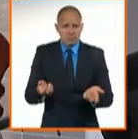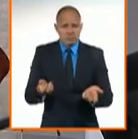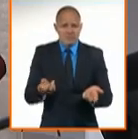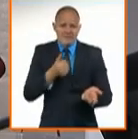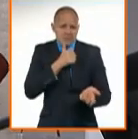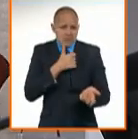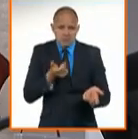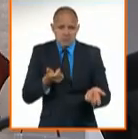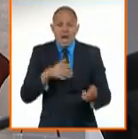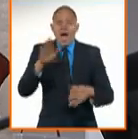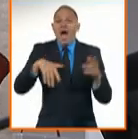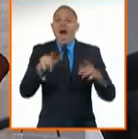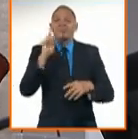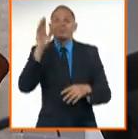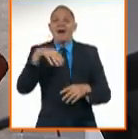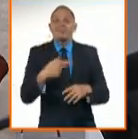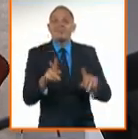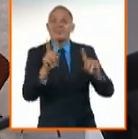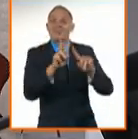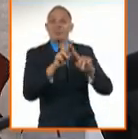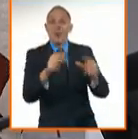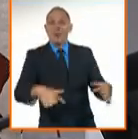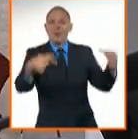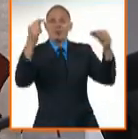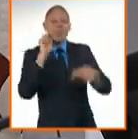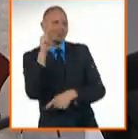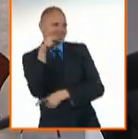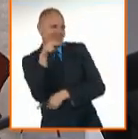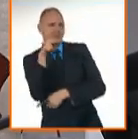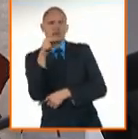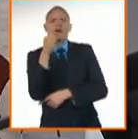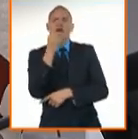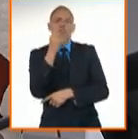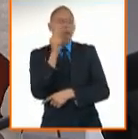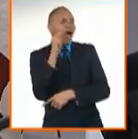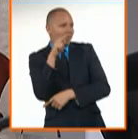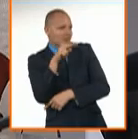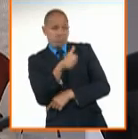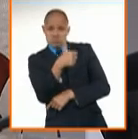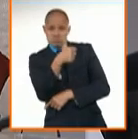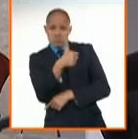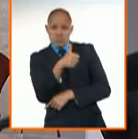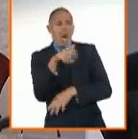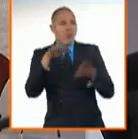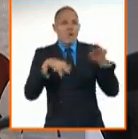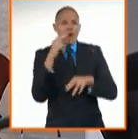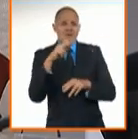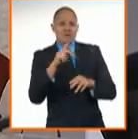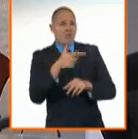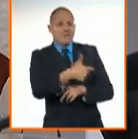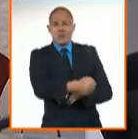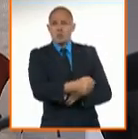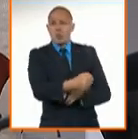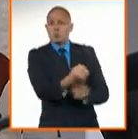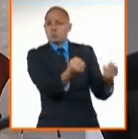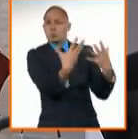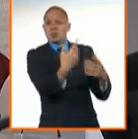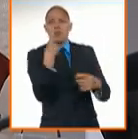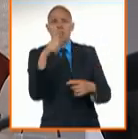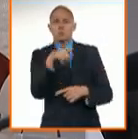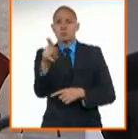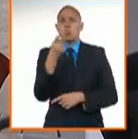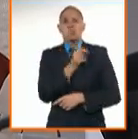etcétera y hay muchas medidas que se que se conocen que hay que existen es por tantos radiales como